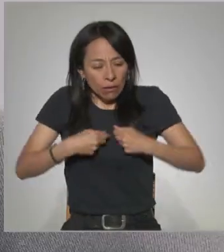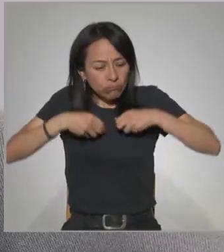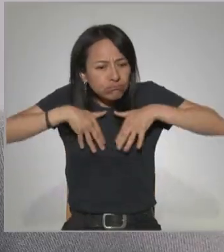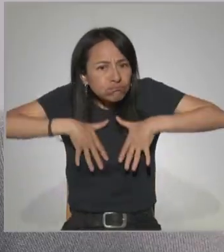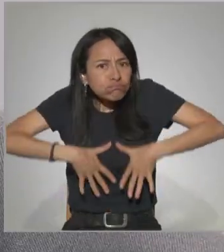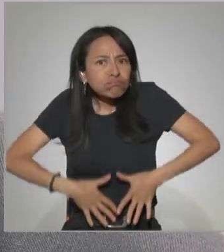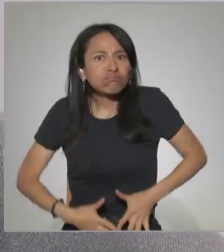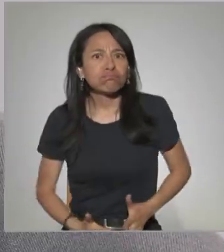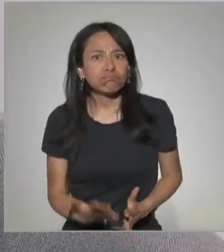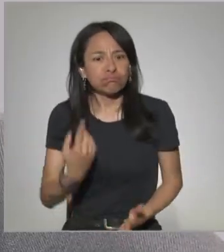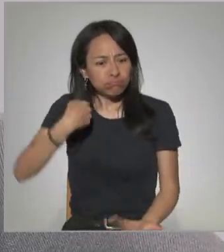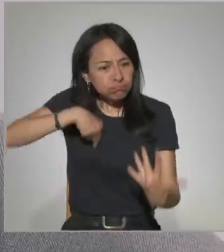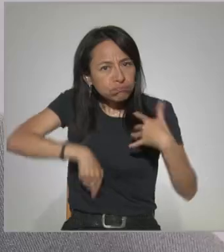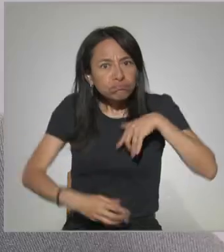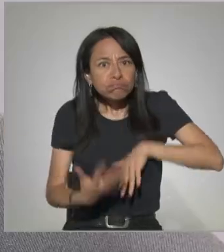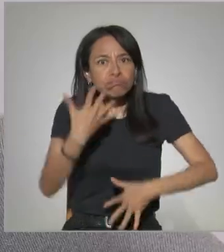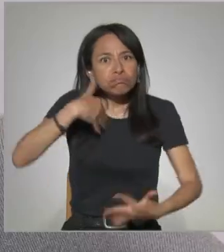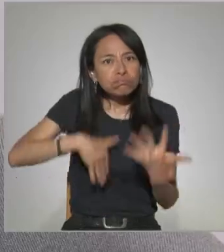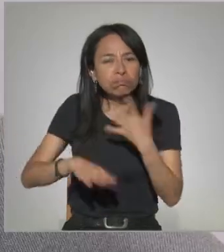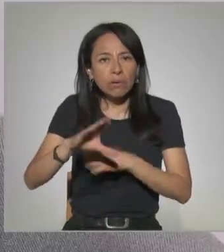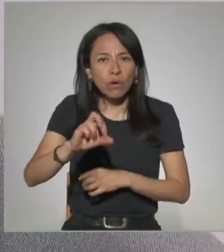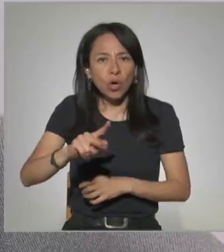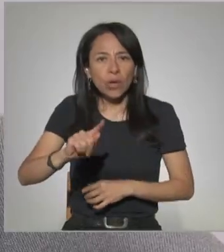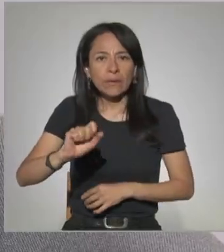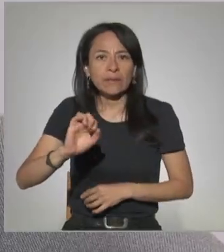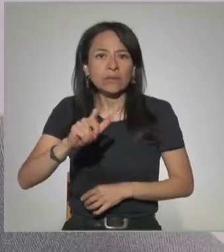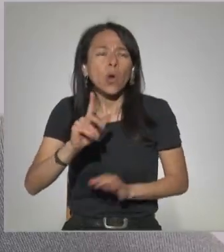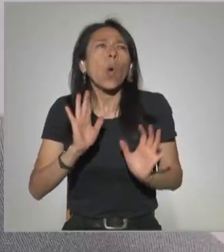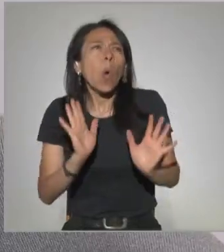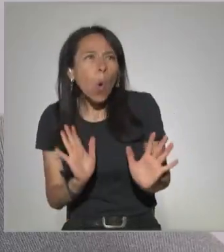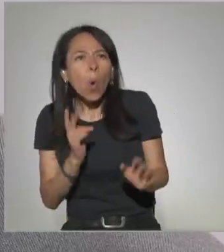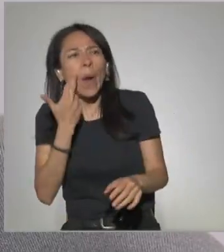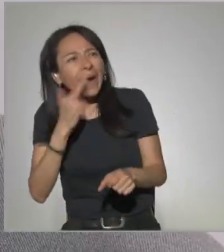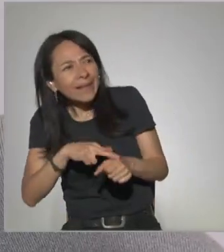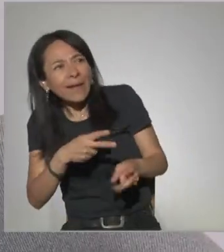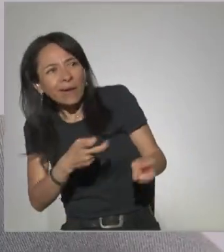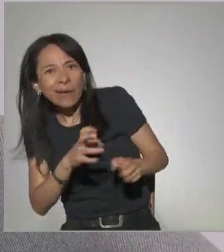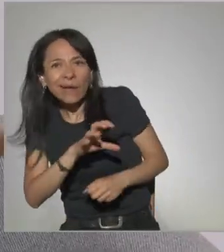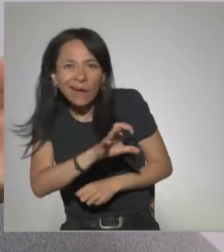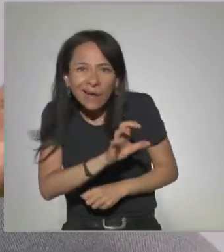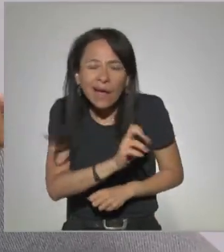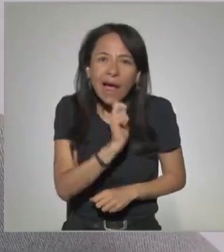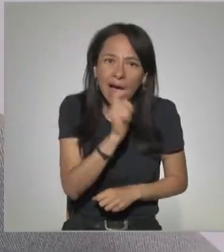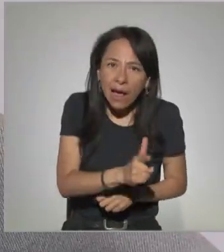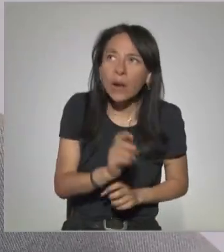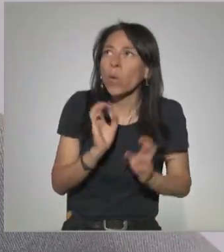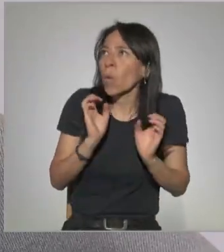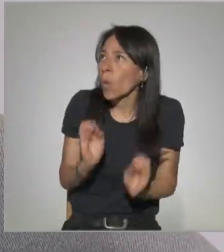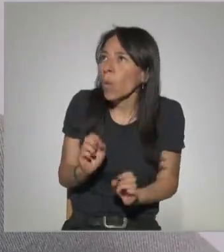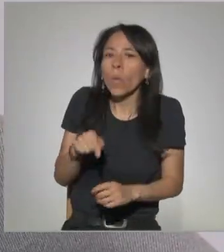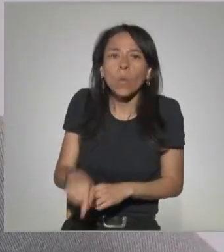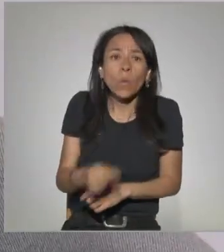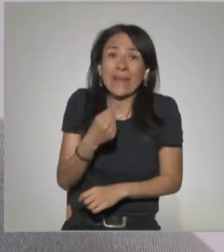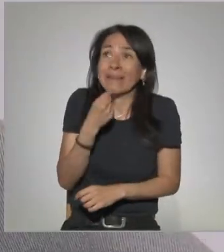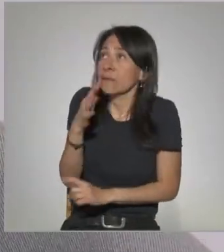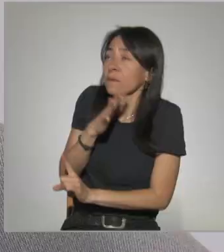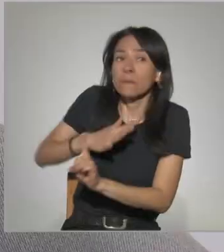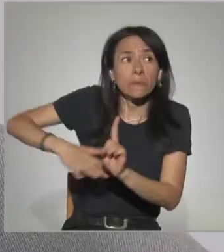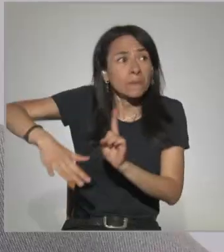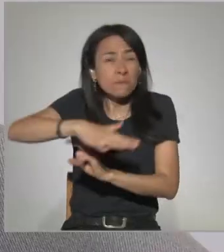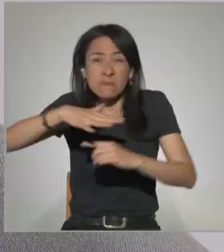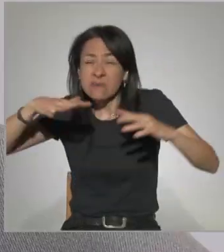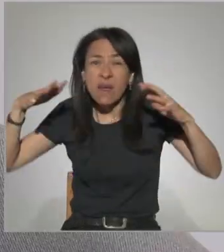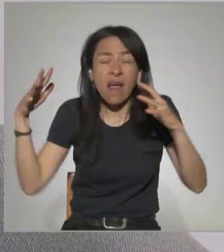obviamente situaciones como la delincuencia o si un chiquito se desarrolla en un ambiente de guerra, pues obviamente,